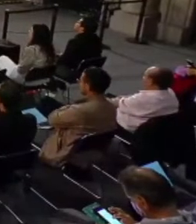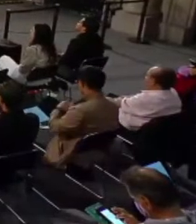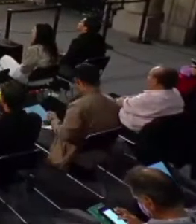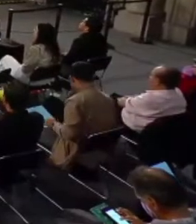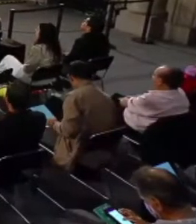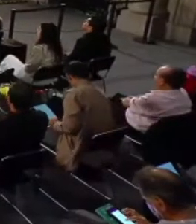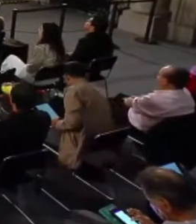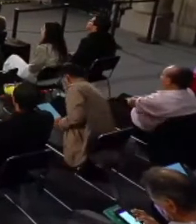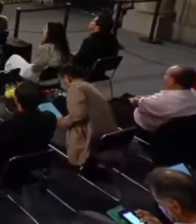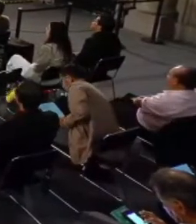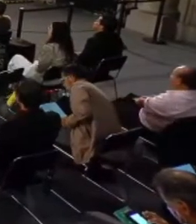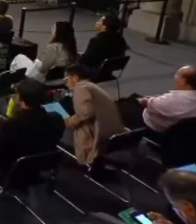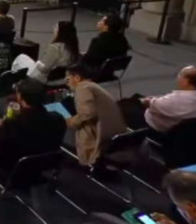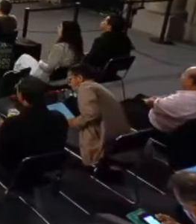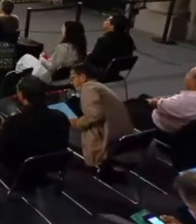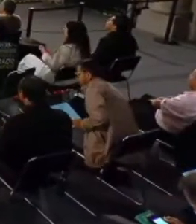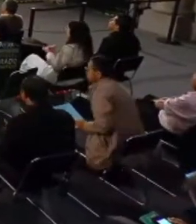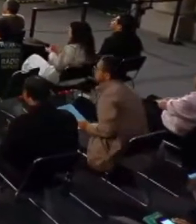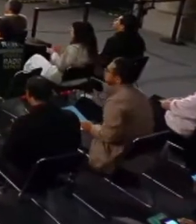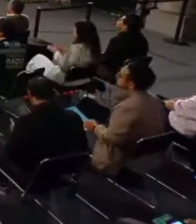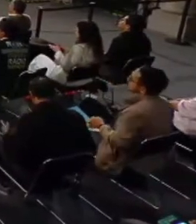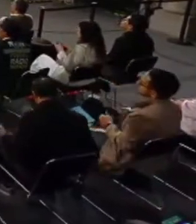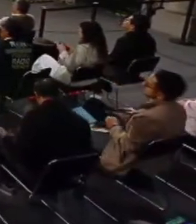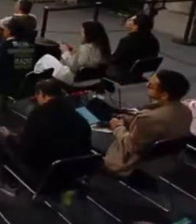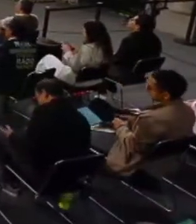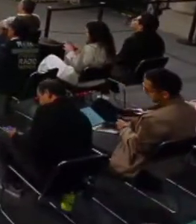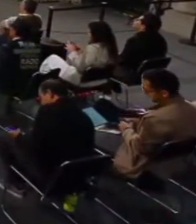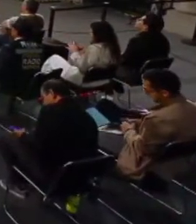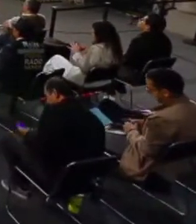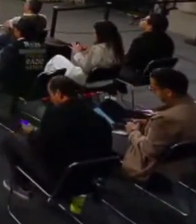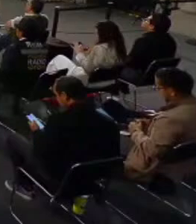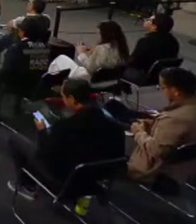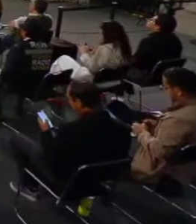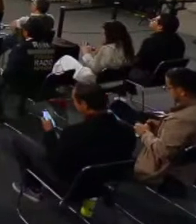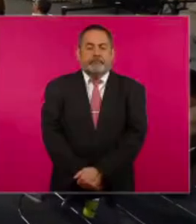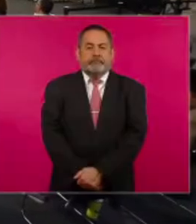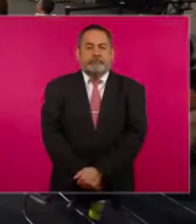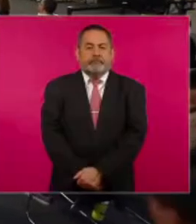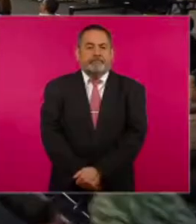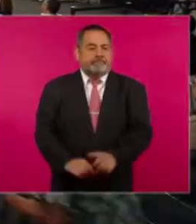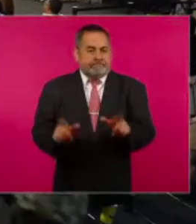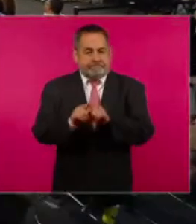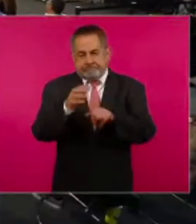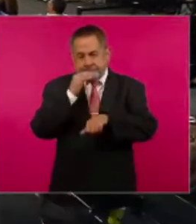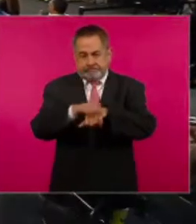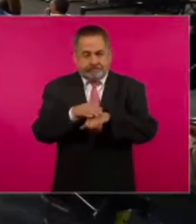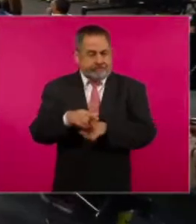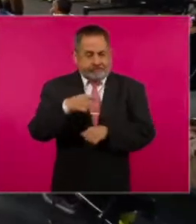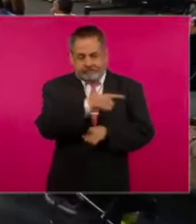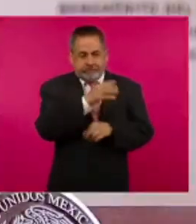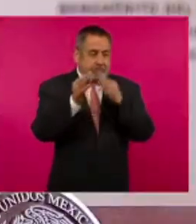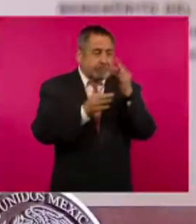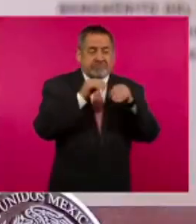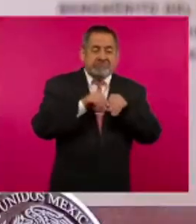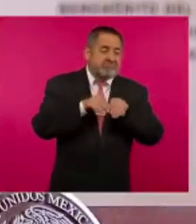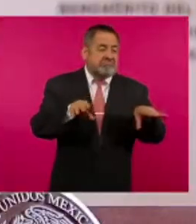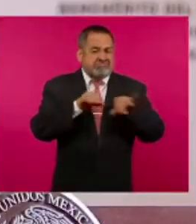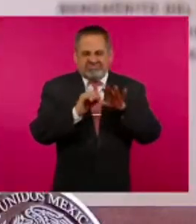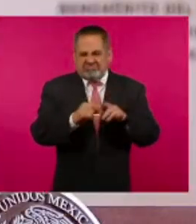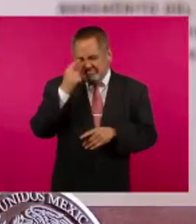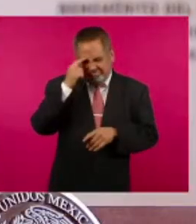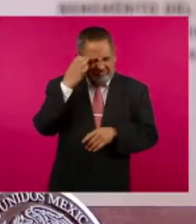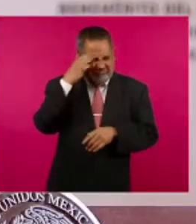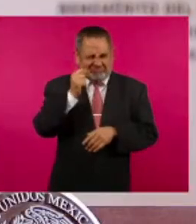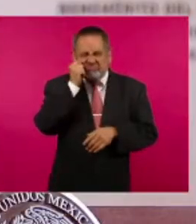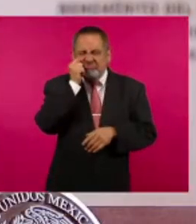Infodemia. Solamente concluir que el tratamiento que le dan a estos tipos, a este tipo de noticias, difundiéndolas con tanta